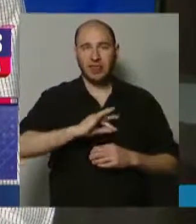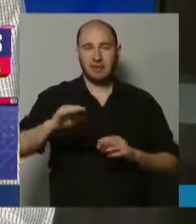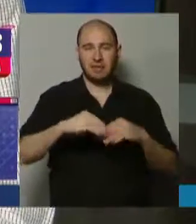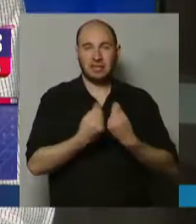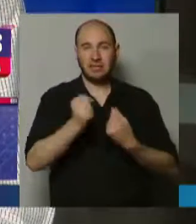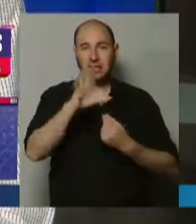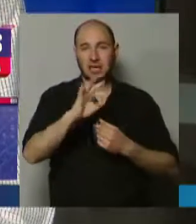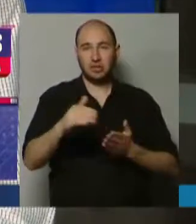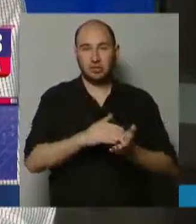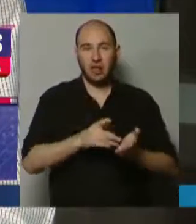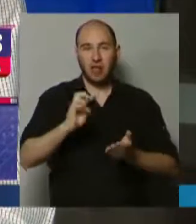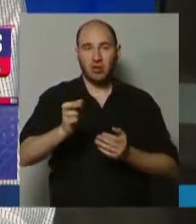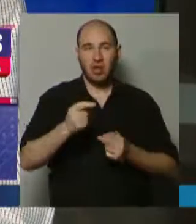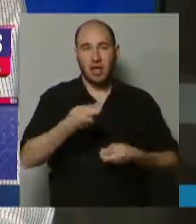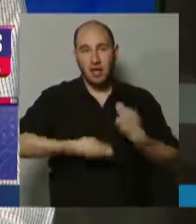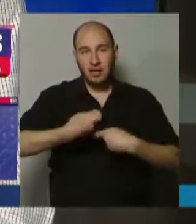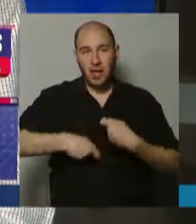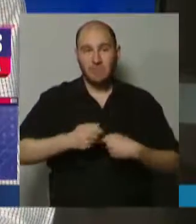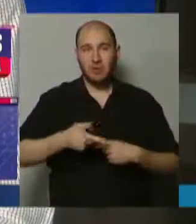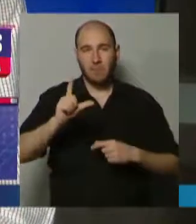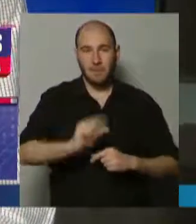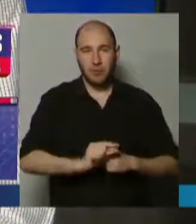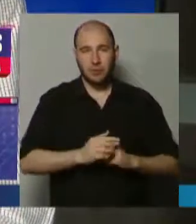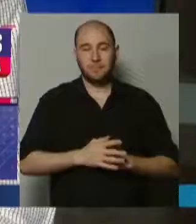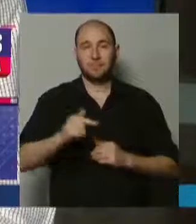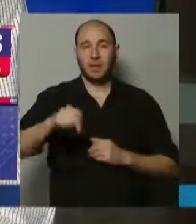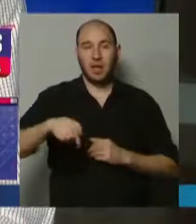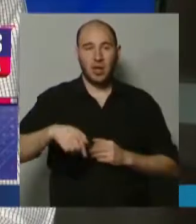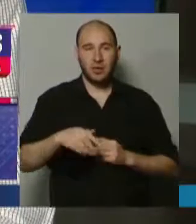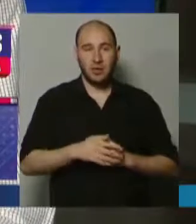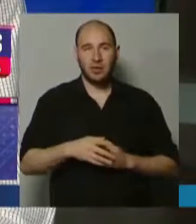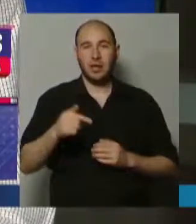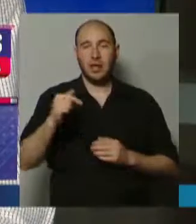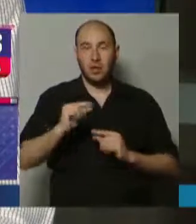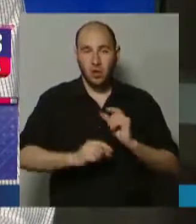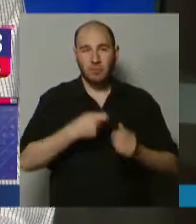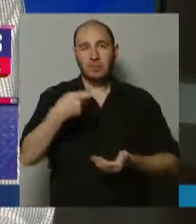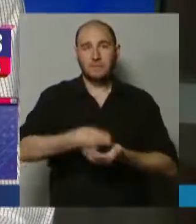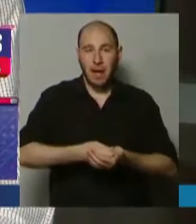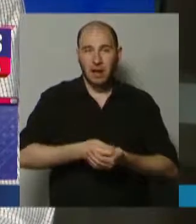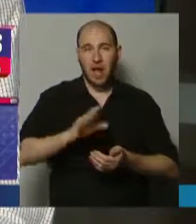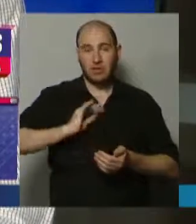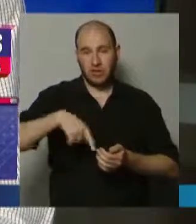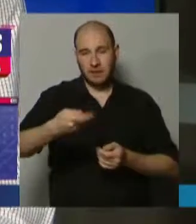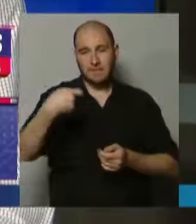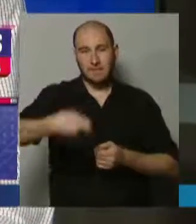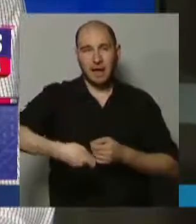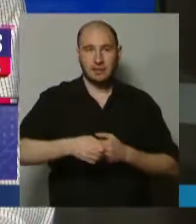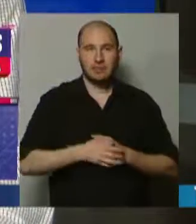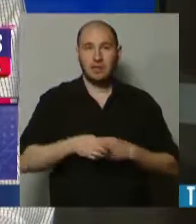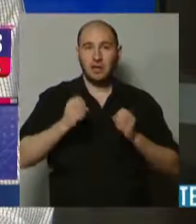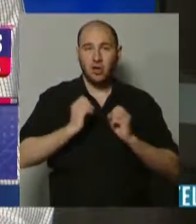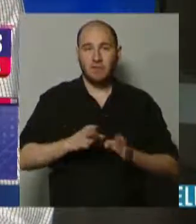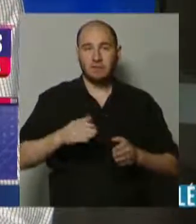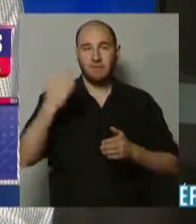casi 500 millones de dólares con un tipo de cambio relativamente bajo. Ahora eso hay que empezar a pagarlo a partir del año que viene, es decir, empieza